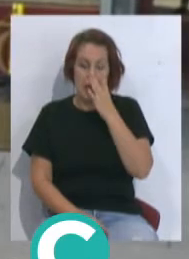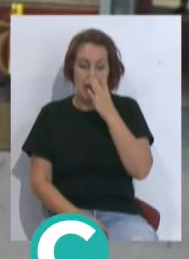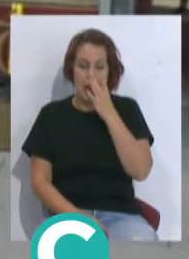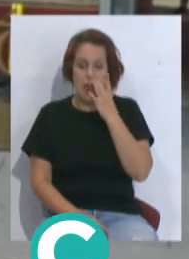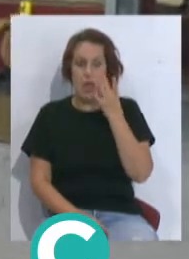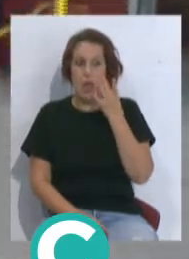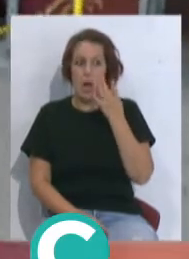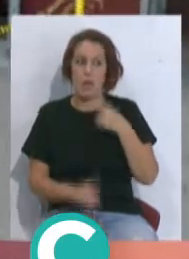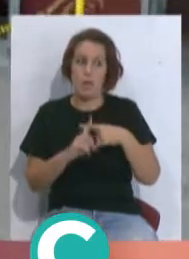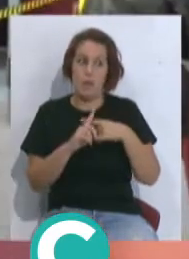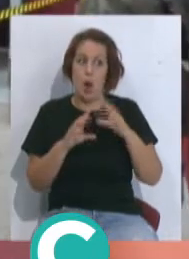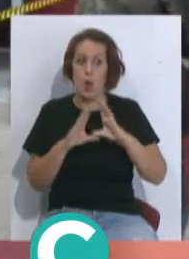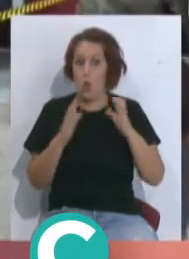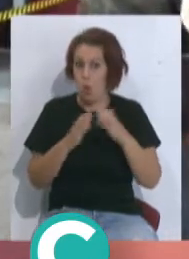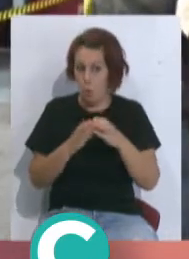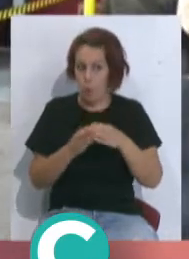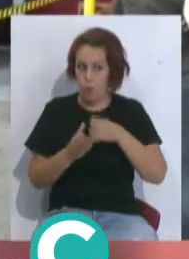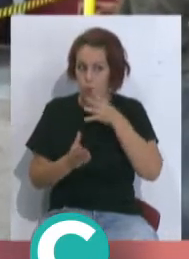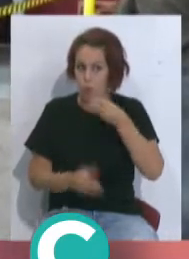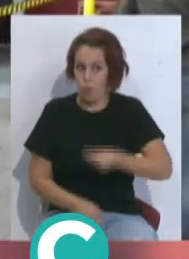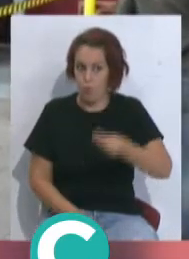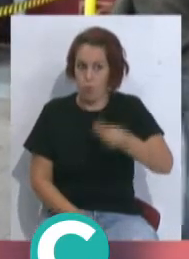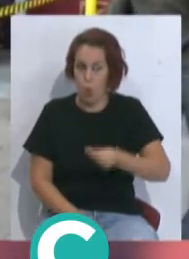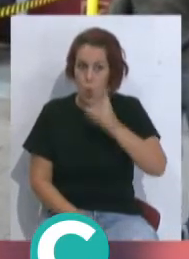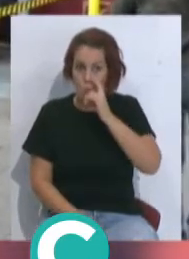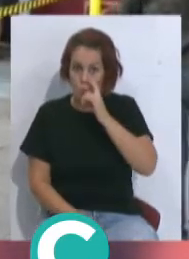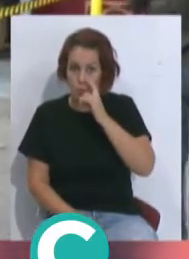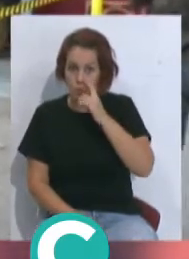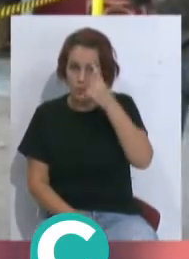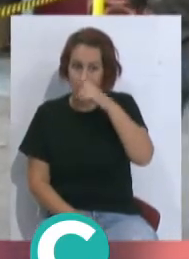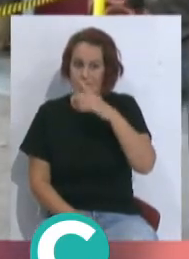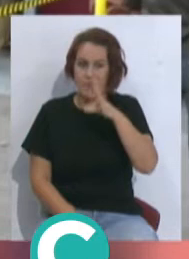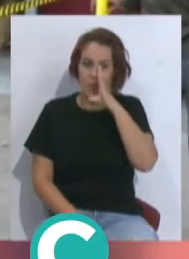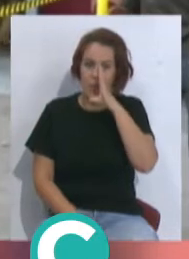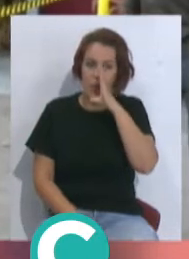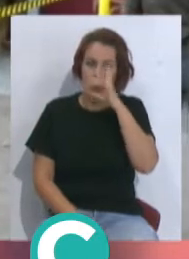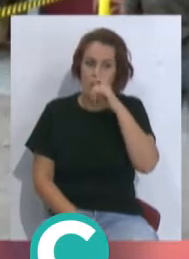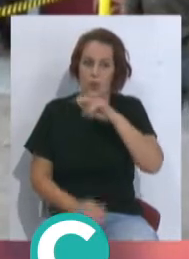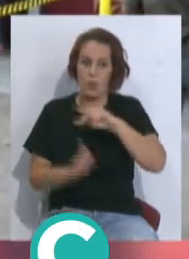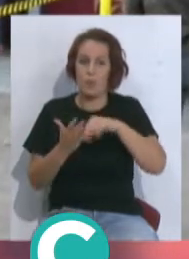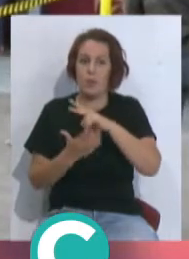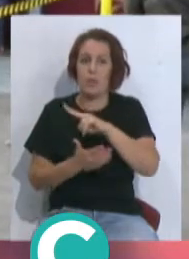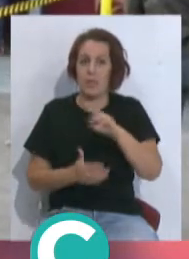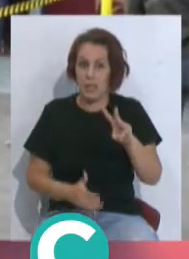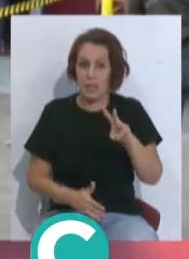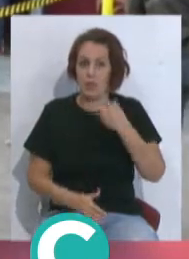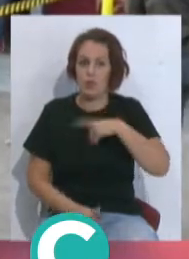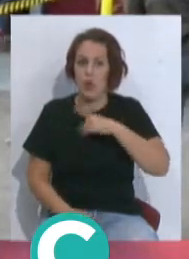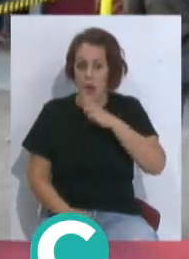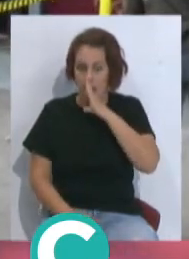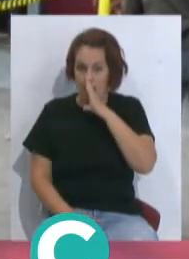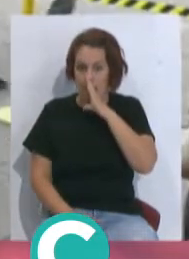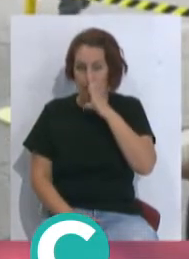nivel de estos grupos en junio, sabiendo que eso, que en febrero de 2023 a priori tendremos